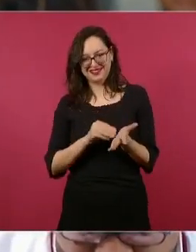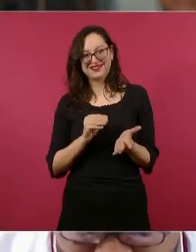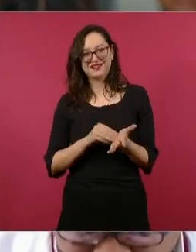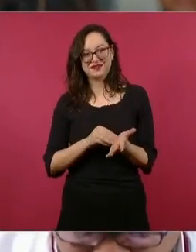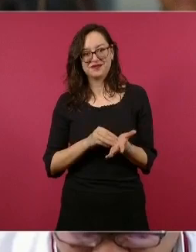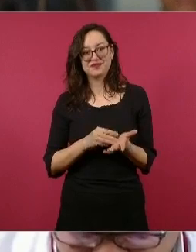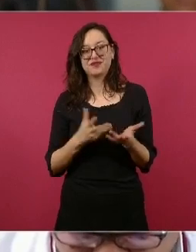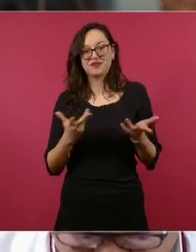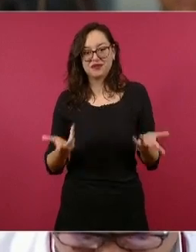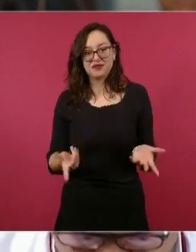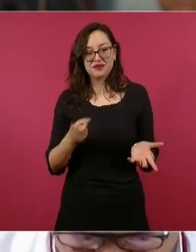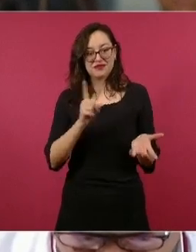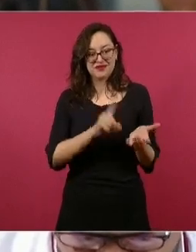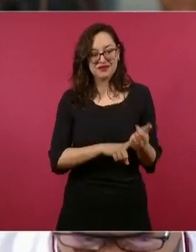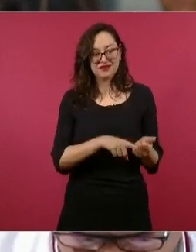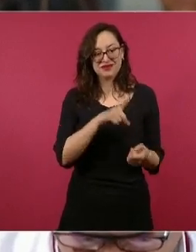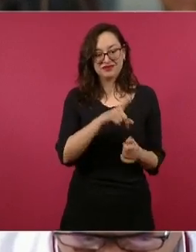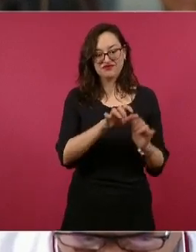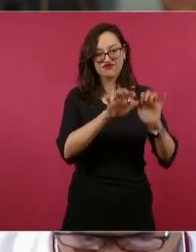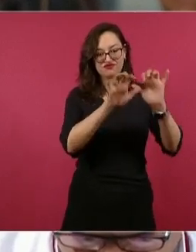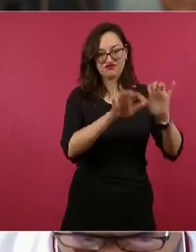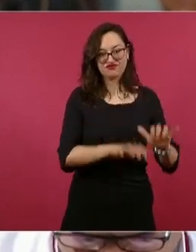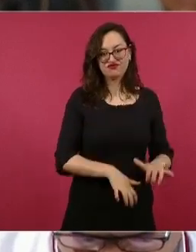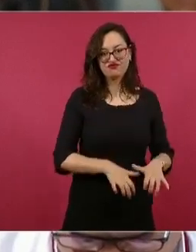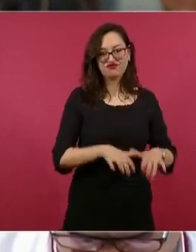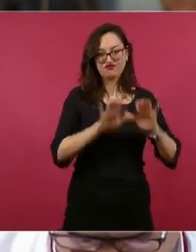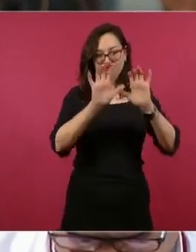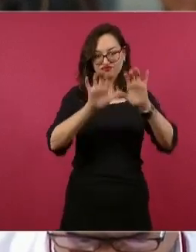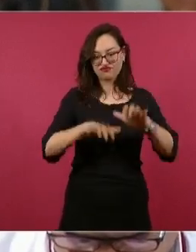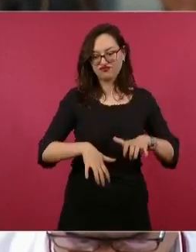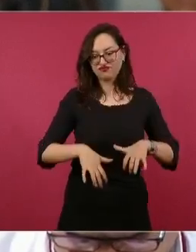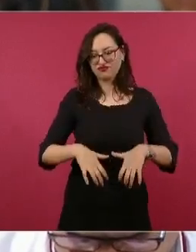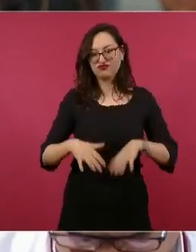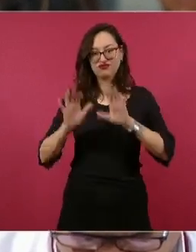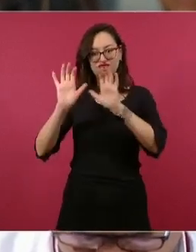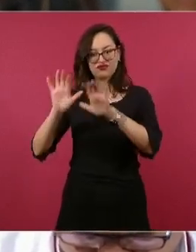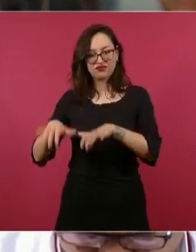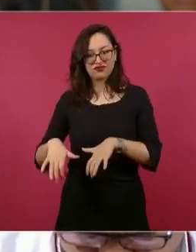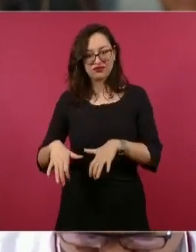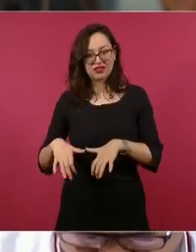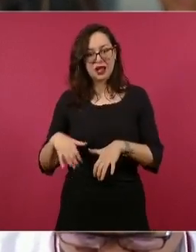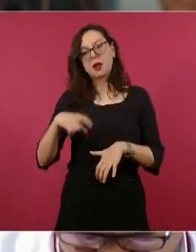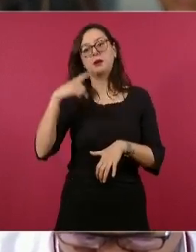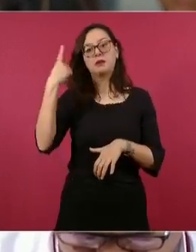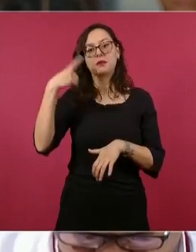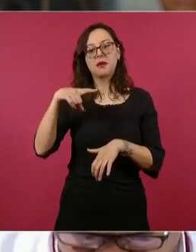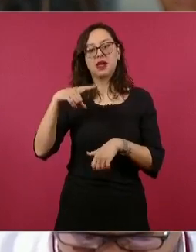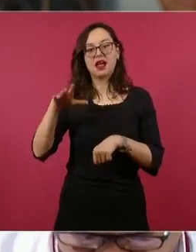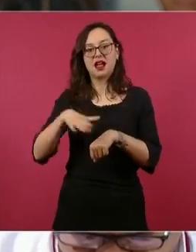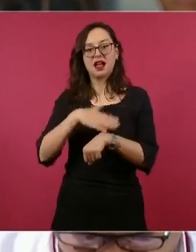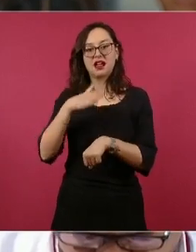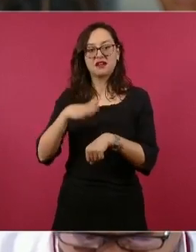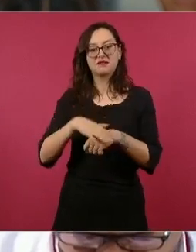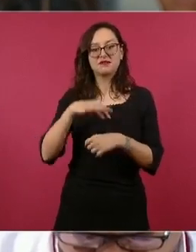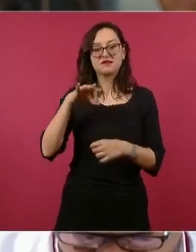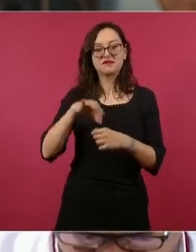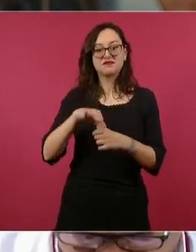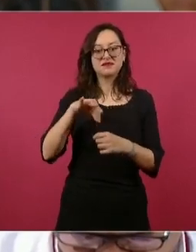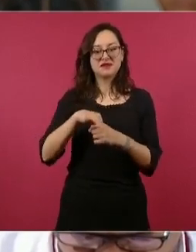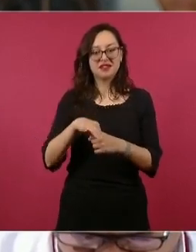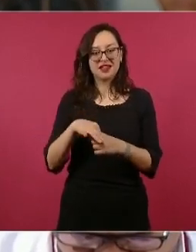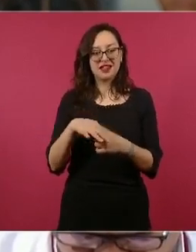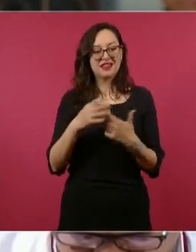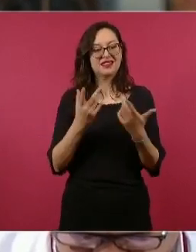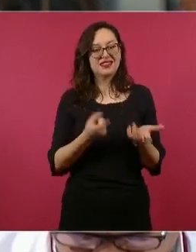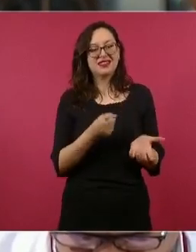equipo que redactó esos cuatro informes que se pretende sean base de la calificación está integrado